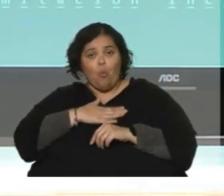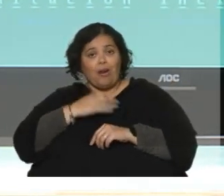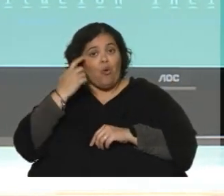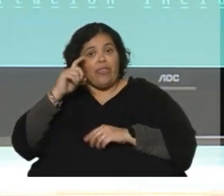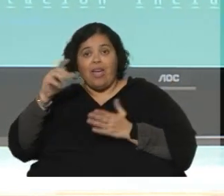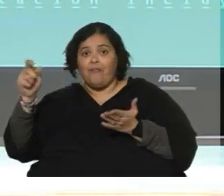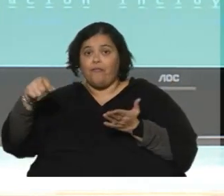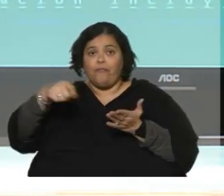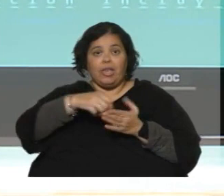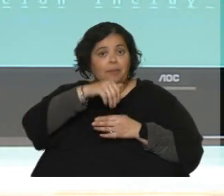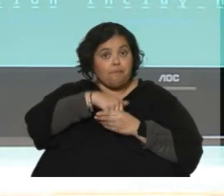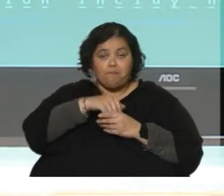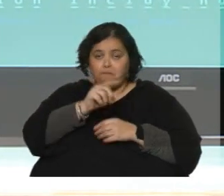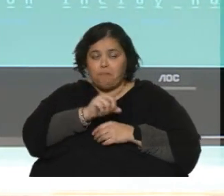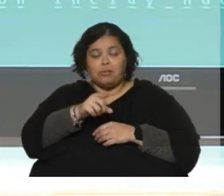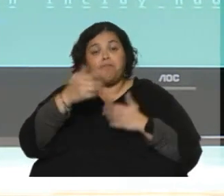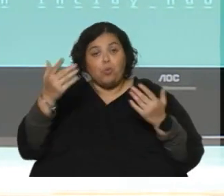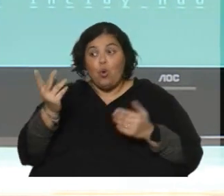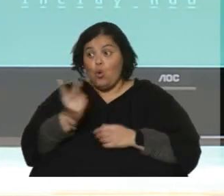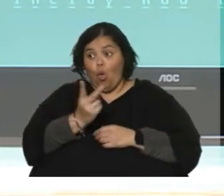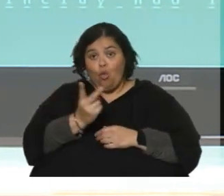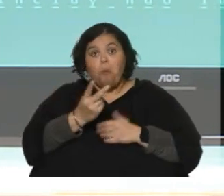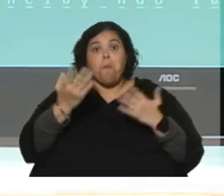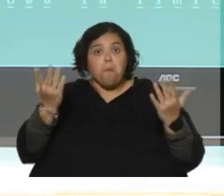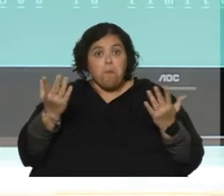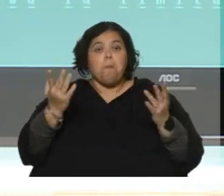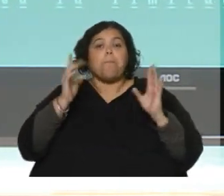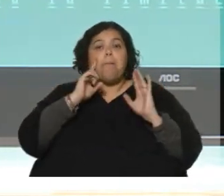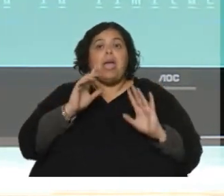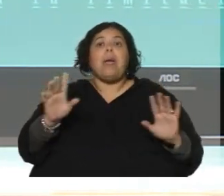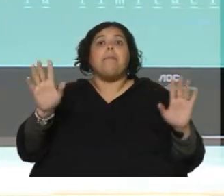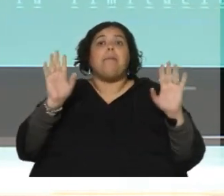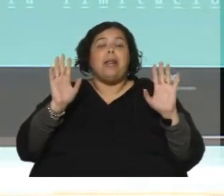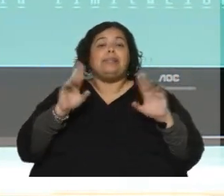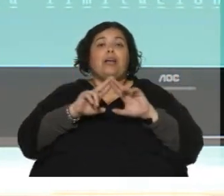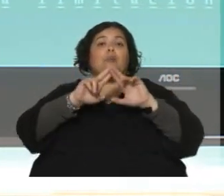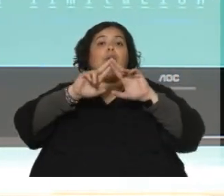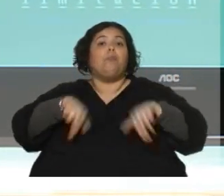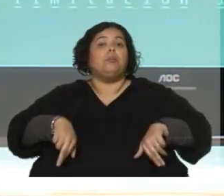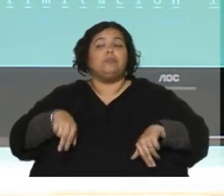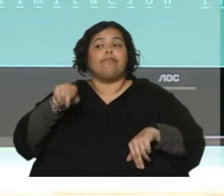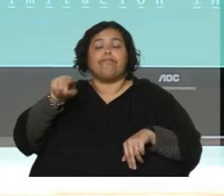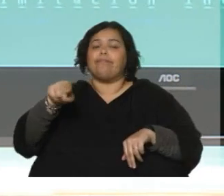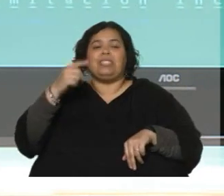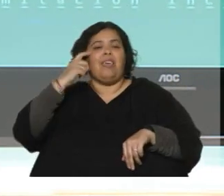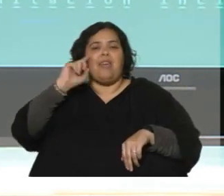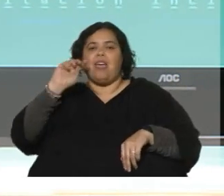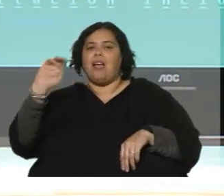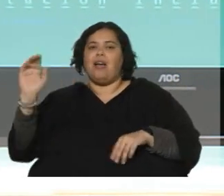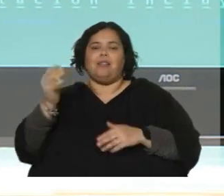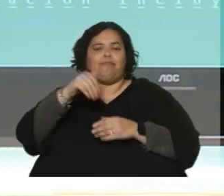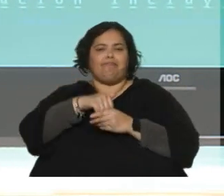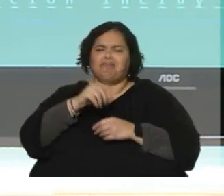está no digo firmando la partida de defunción iniciativa pero que es bastante